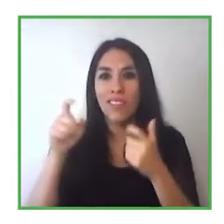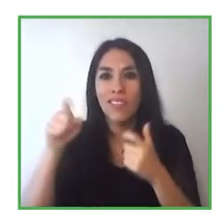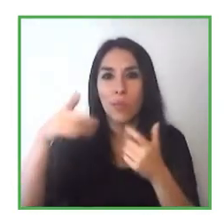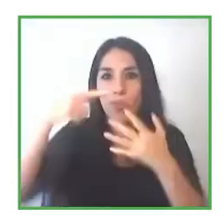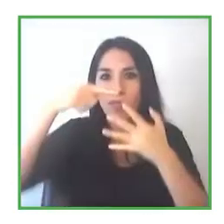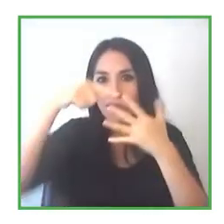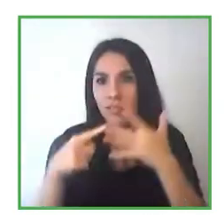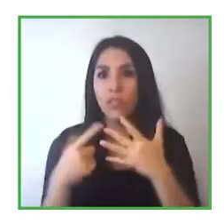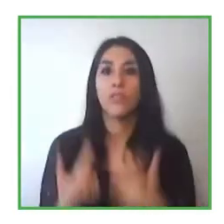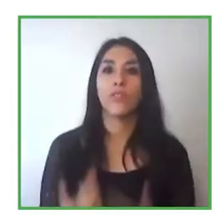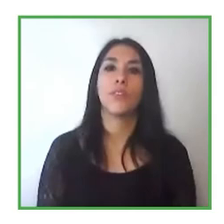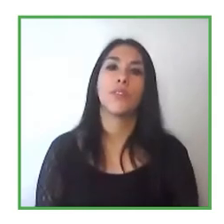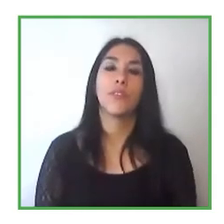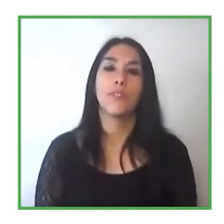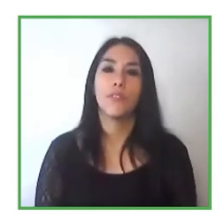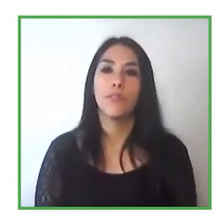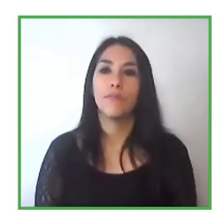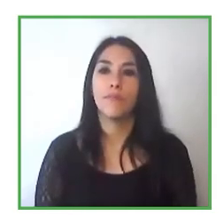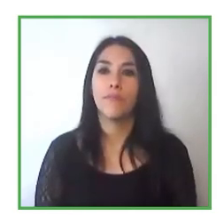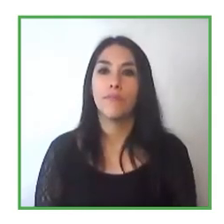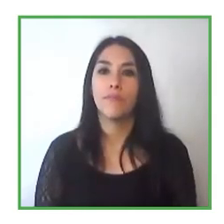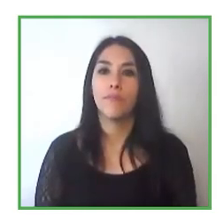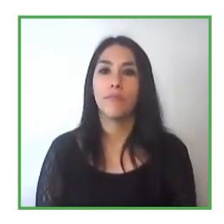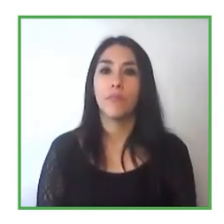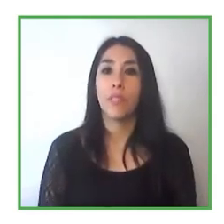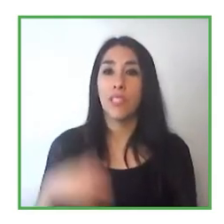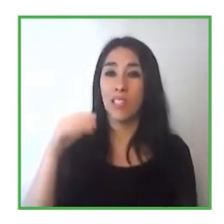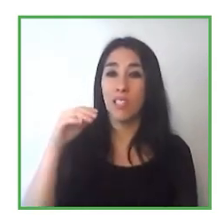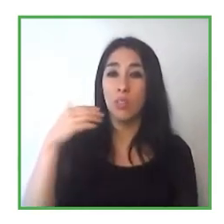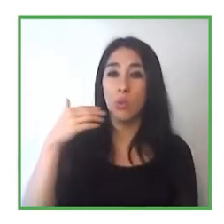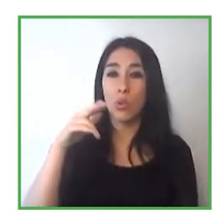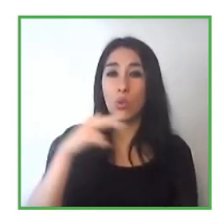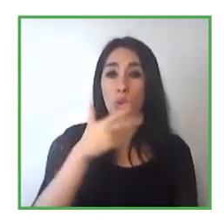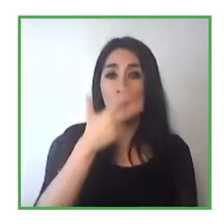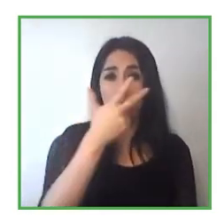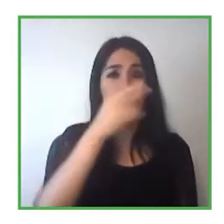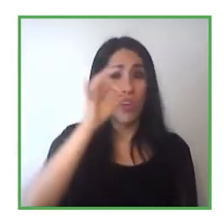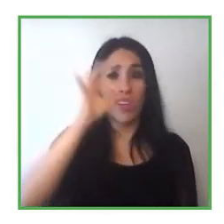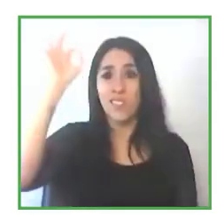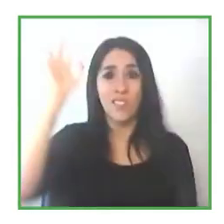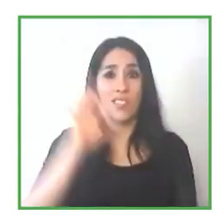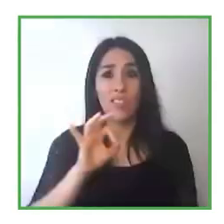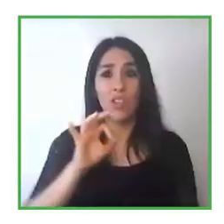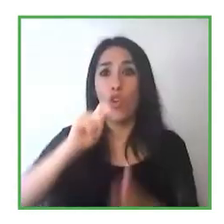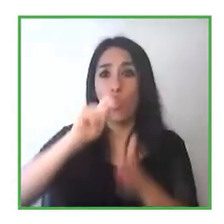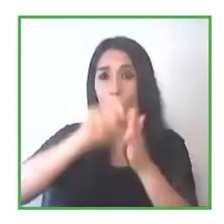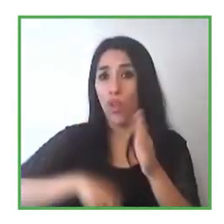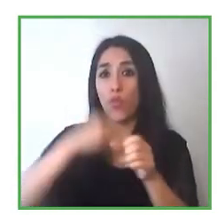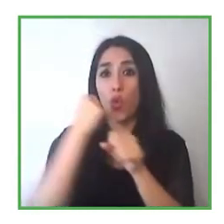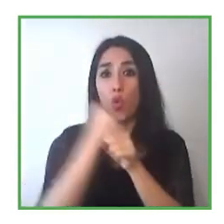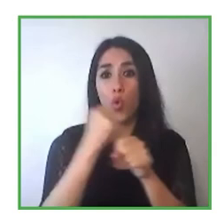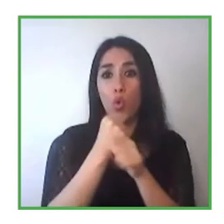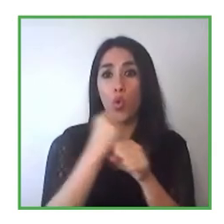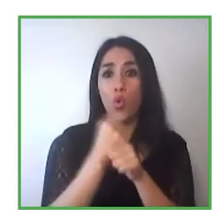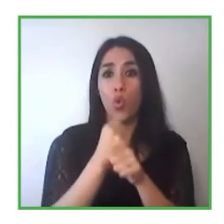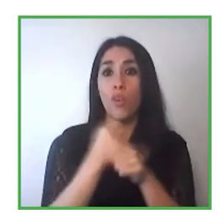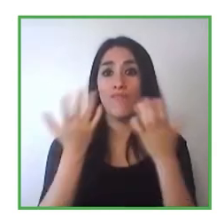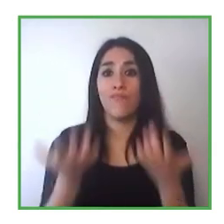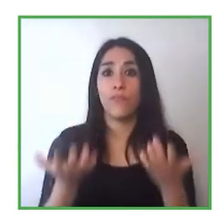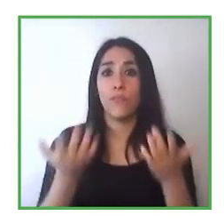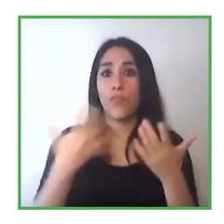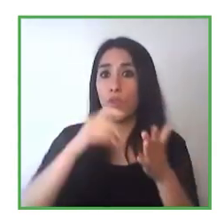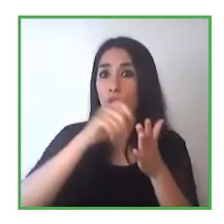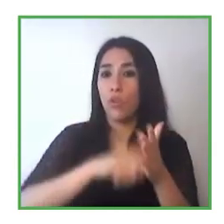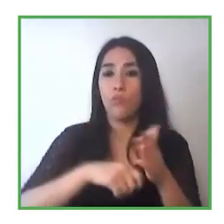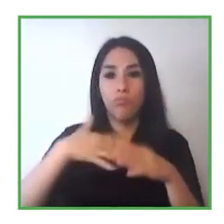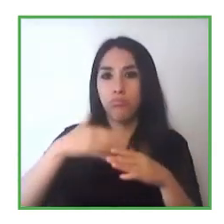casi el 9% de los contratos de trabajo Incorpora son contratos indefinidos. Y de hecho seguimos las